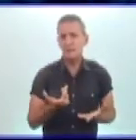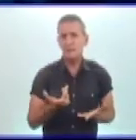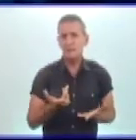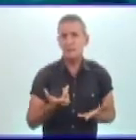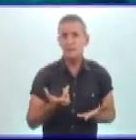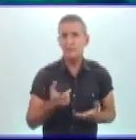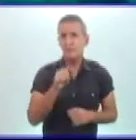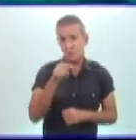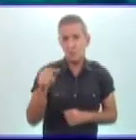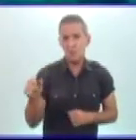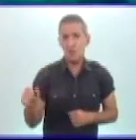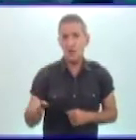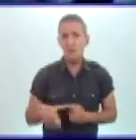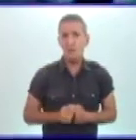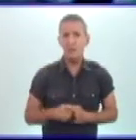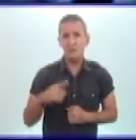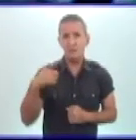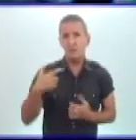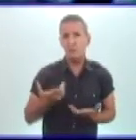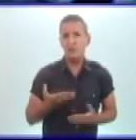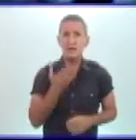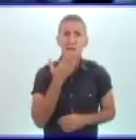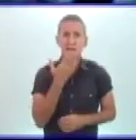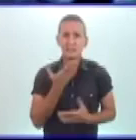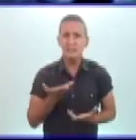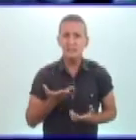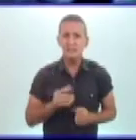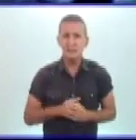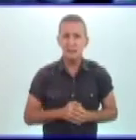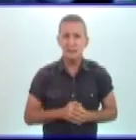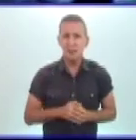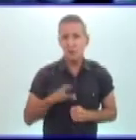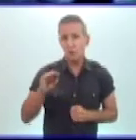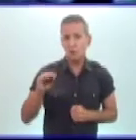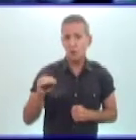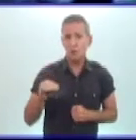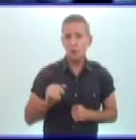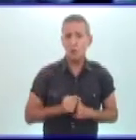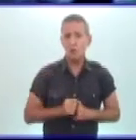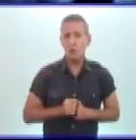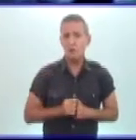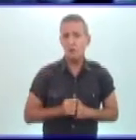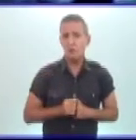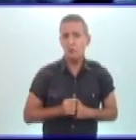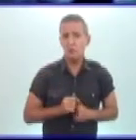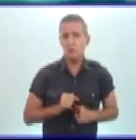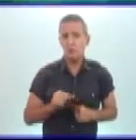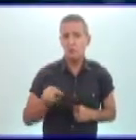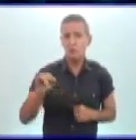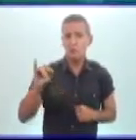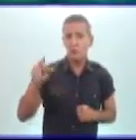está civilizada. ¿Como yo? Bueno, cuando digo incivilizado, quiero decir que...